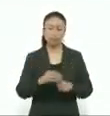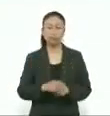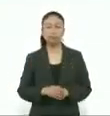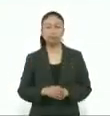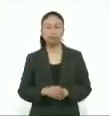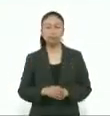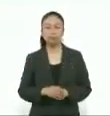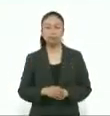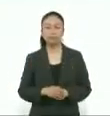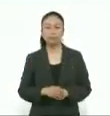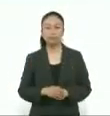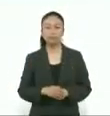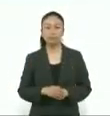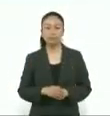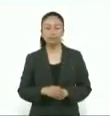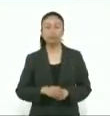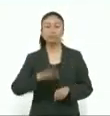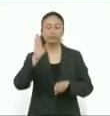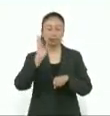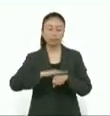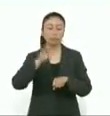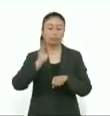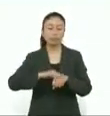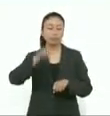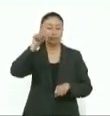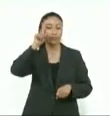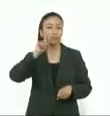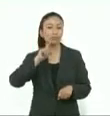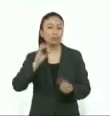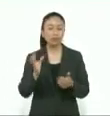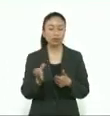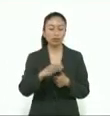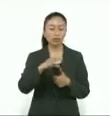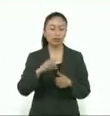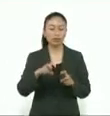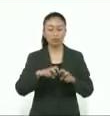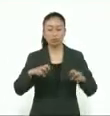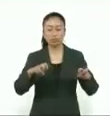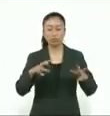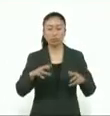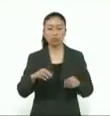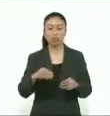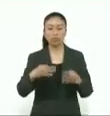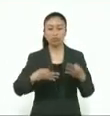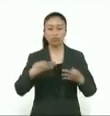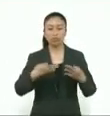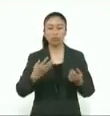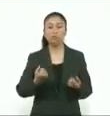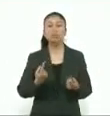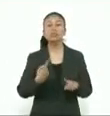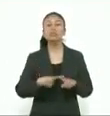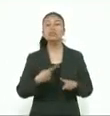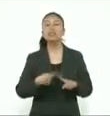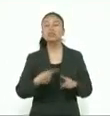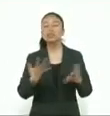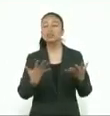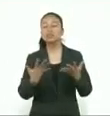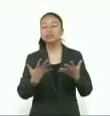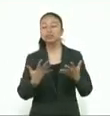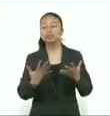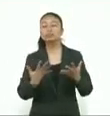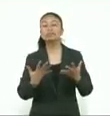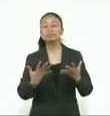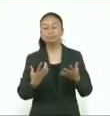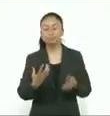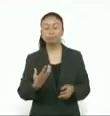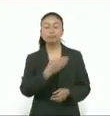¿Quién ha propuesto más mujeres en el Consejo de la Judicatura? ¡Andrés Manuel López